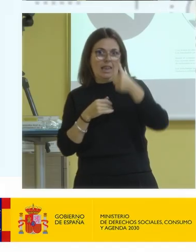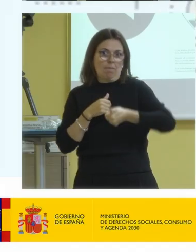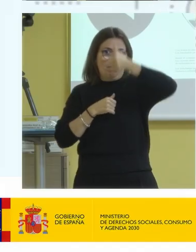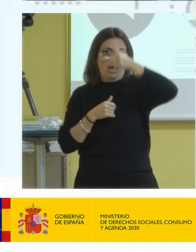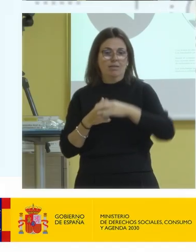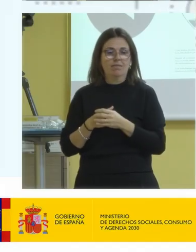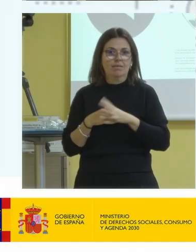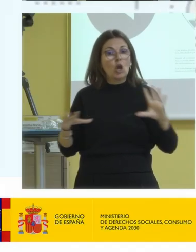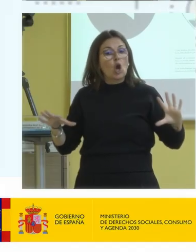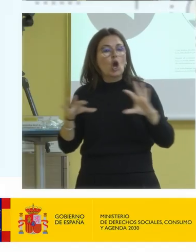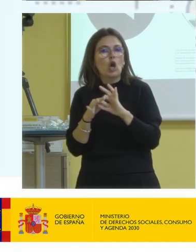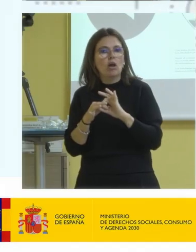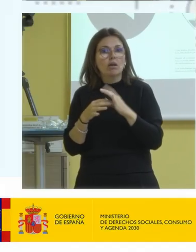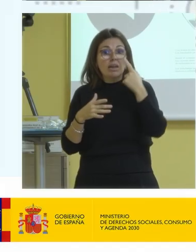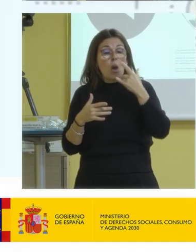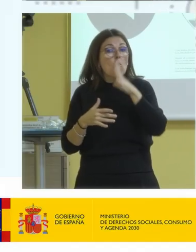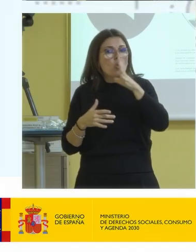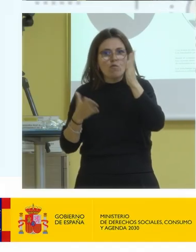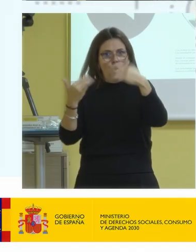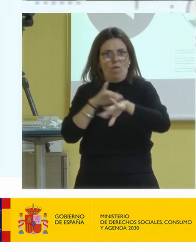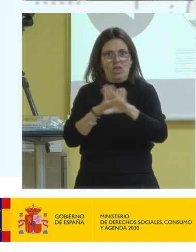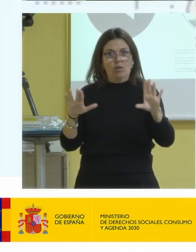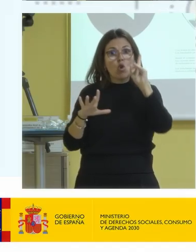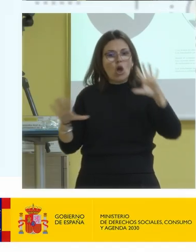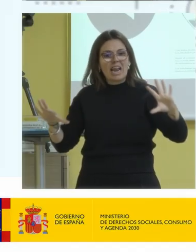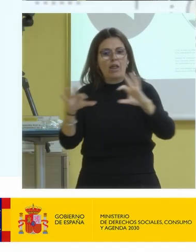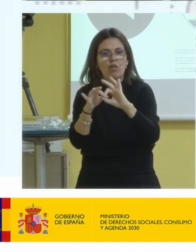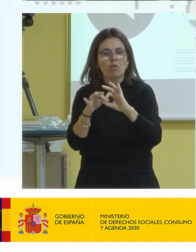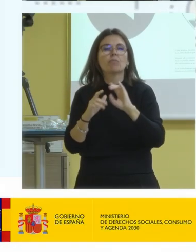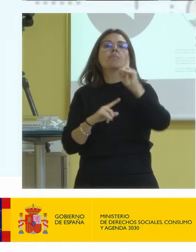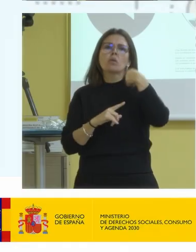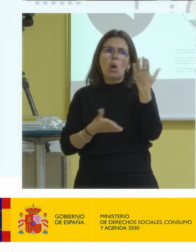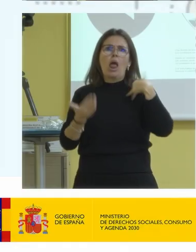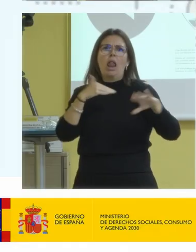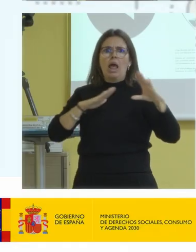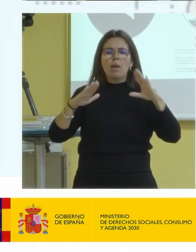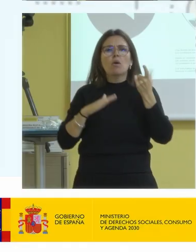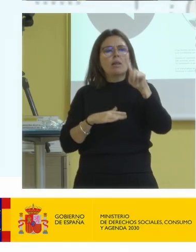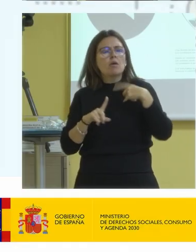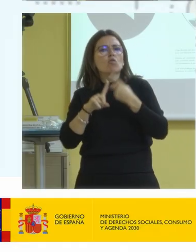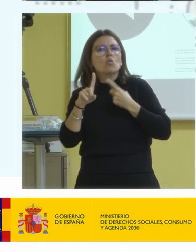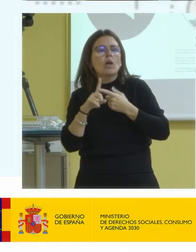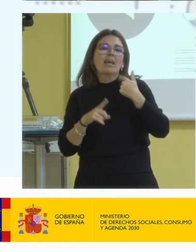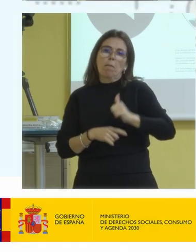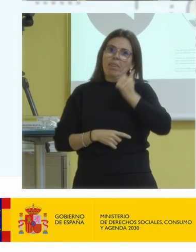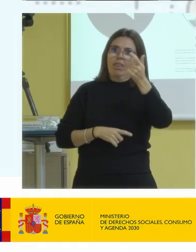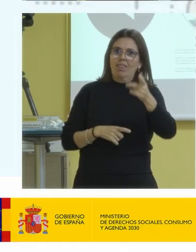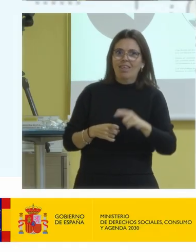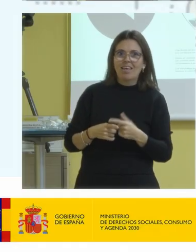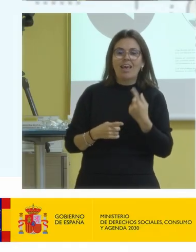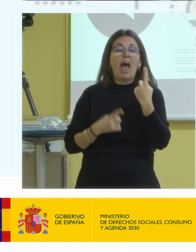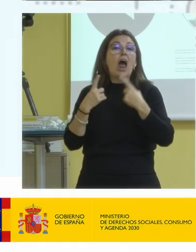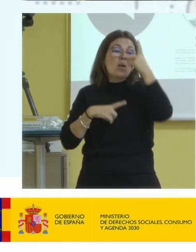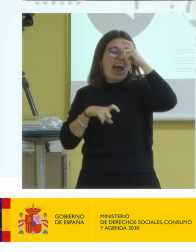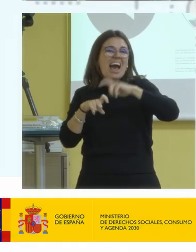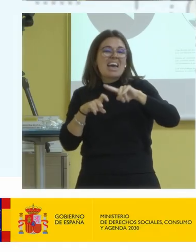inteligencia. Correlacionaban, no es que hubiera una causa. Luego esto se utilizó muy bien en esa época para decir, mira, qué casualidad que ciertas